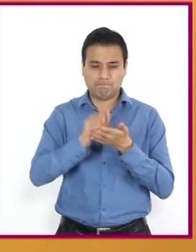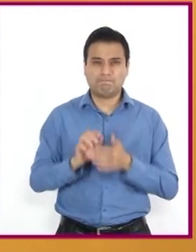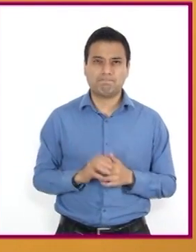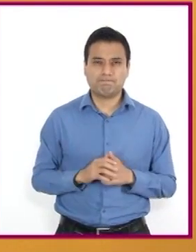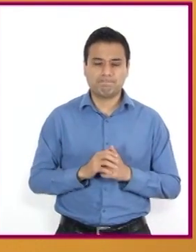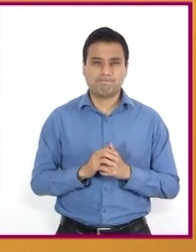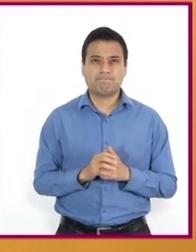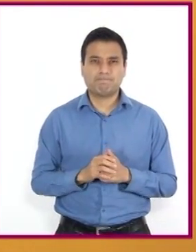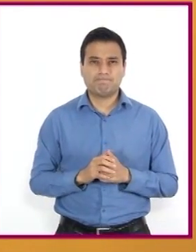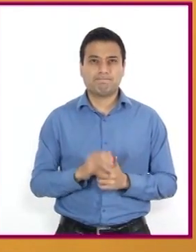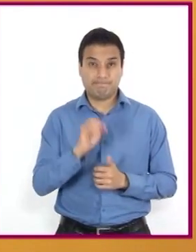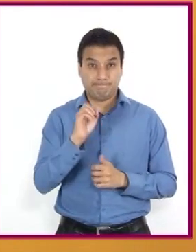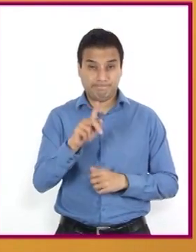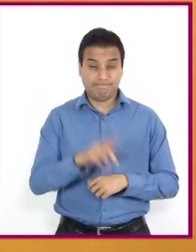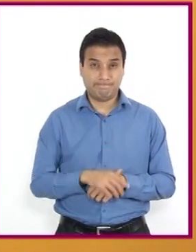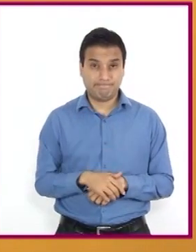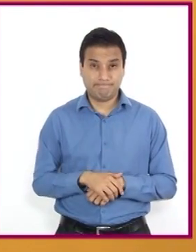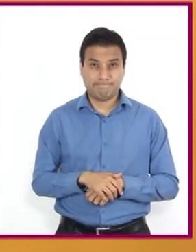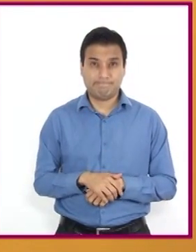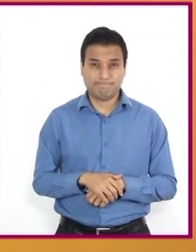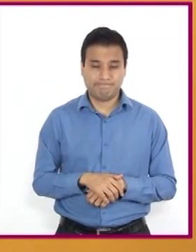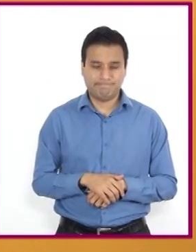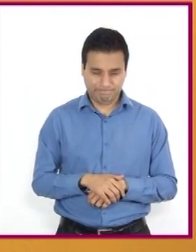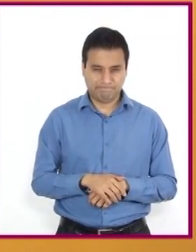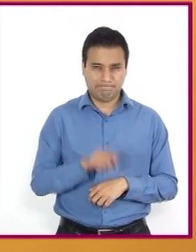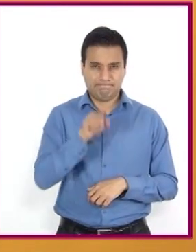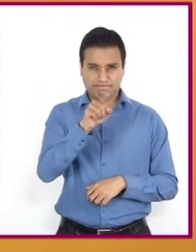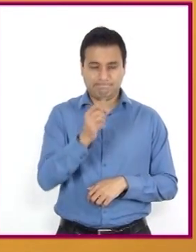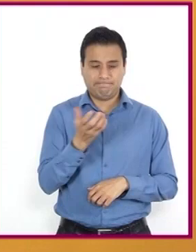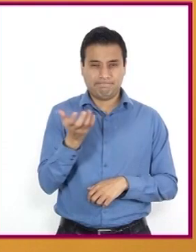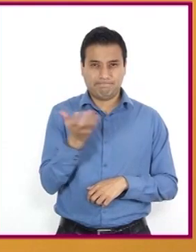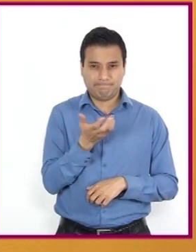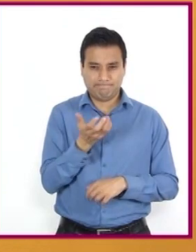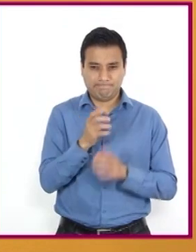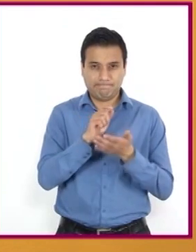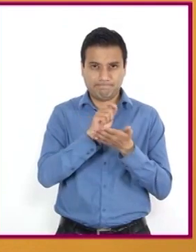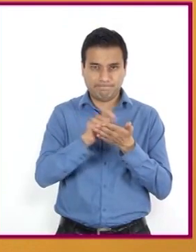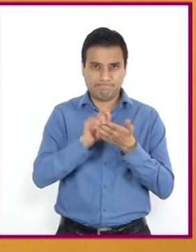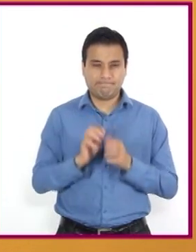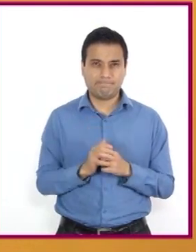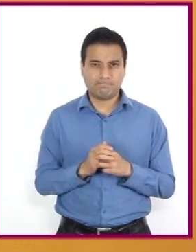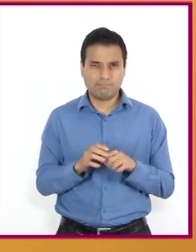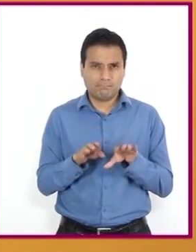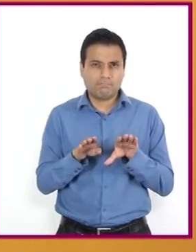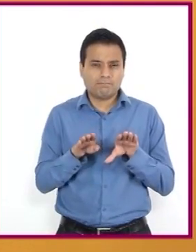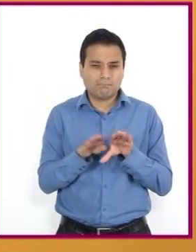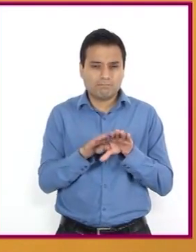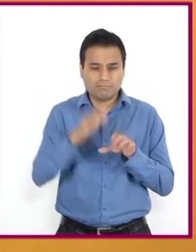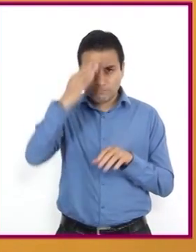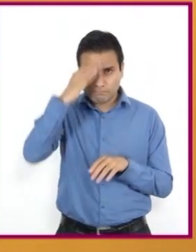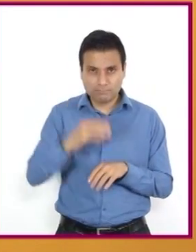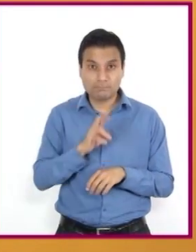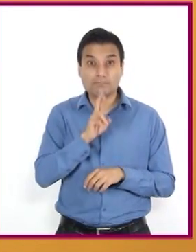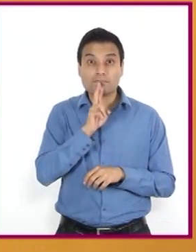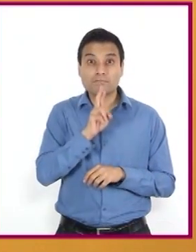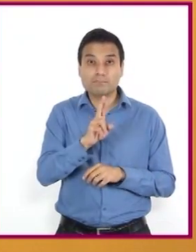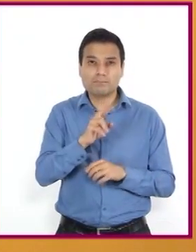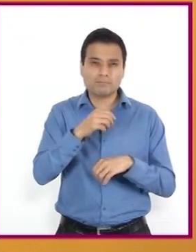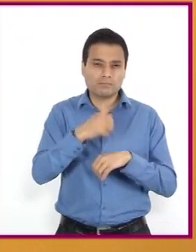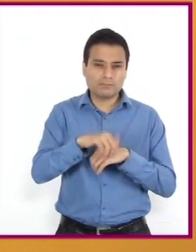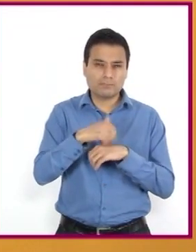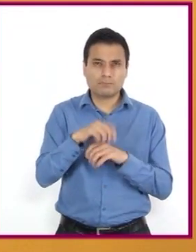una división sucesiva con números enteros y digan cómo sabrían si el resultado será un